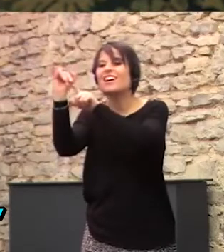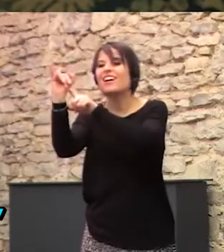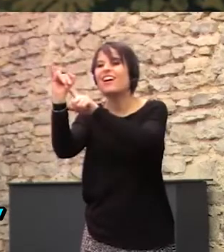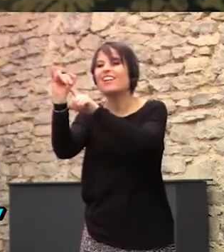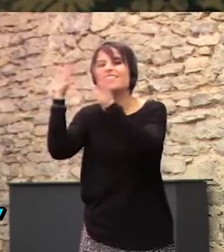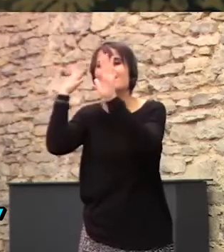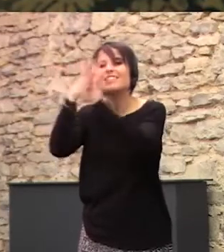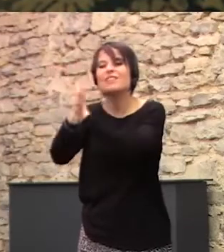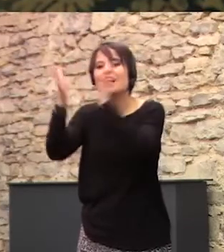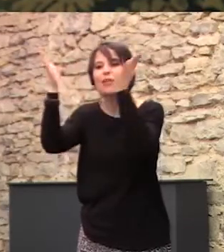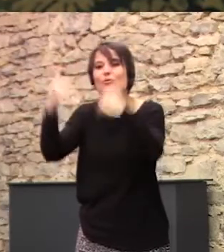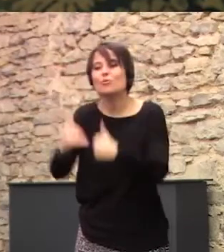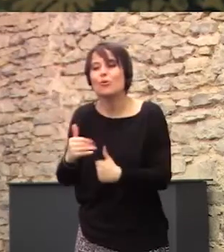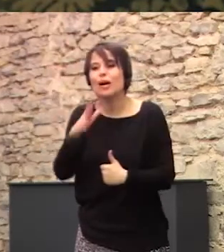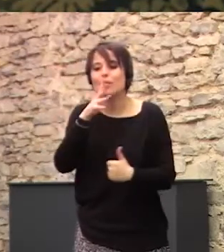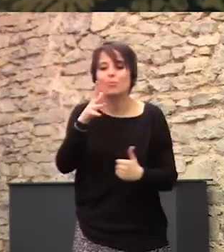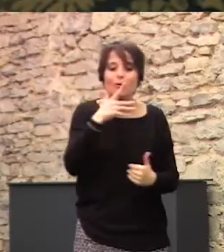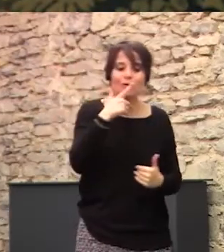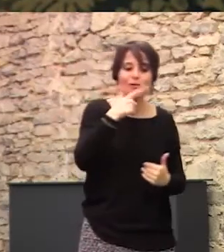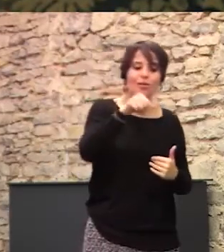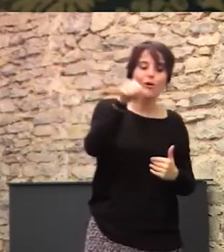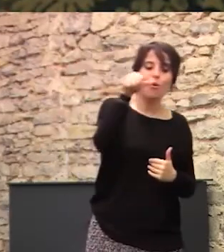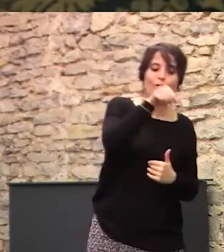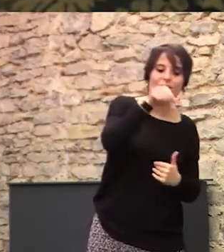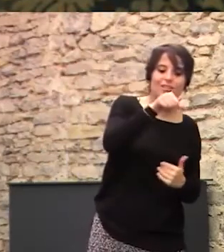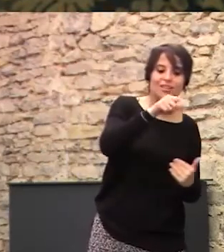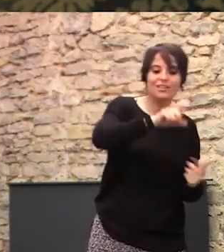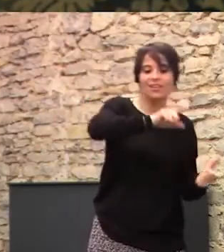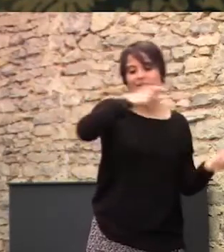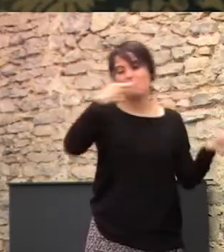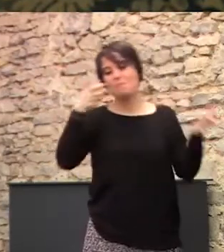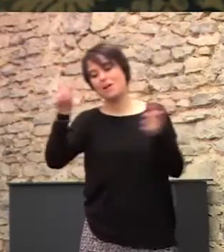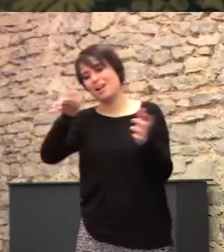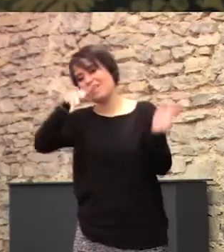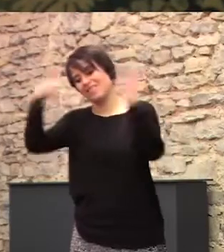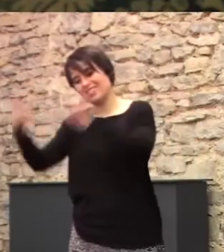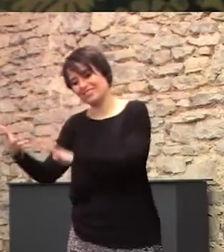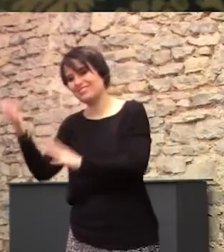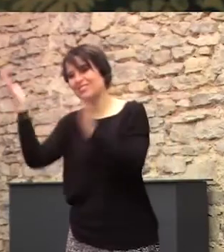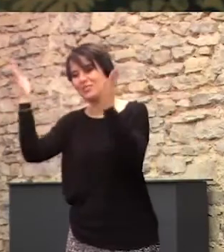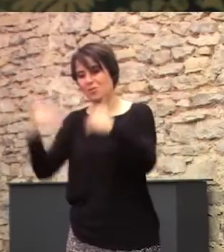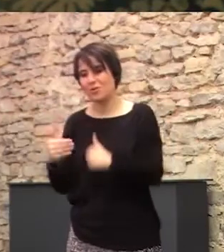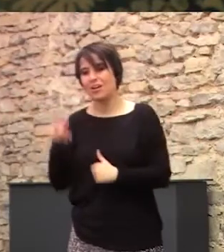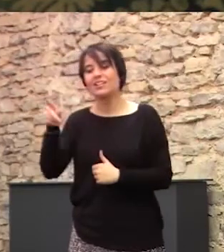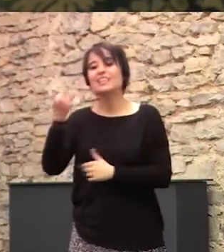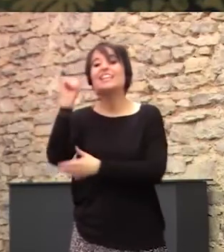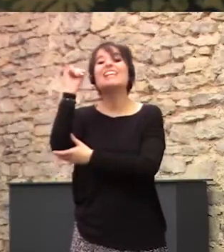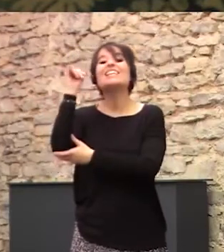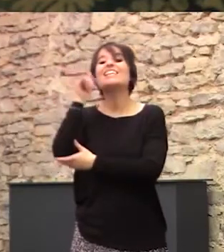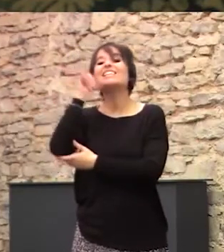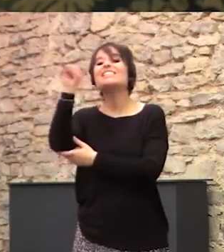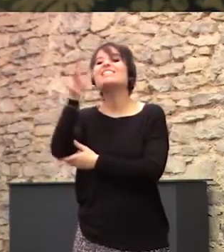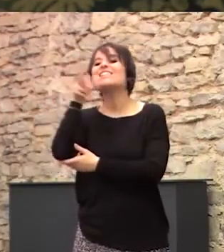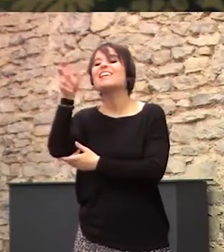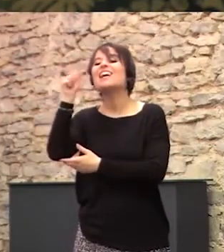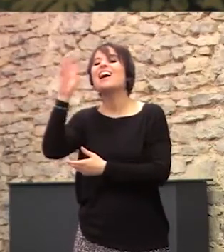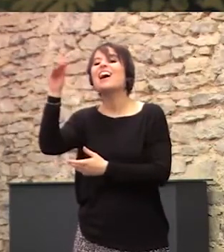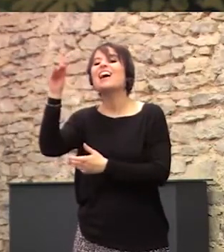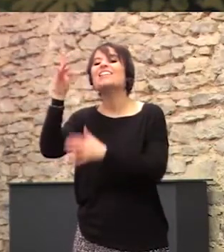porque no existe, no hay equivalente, no existe. Y jihad, en realidad, lo que quiere decir esfuerzo.